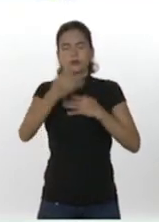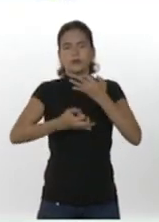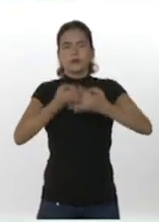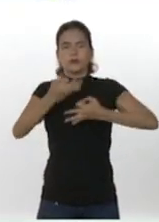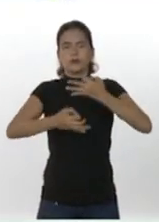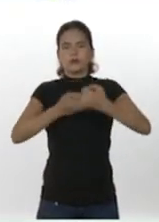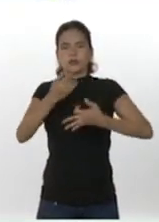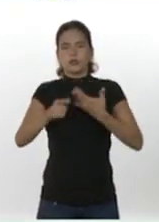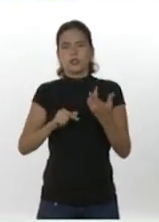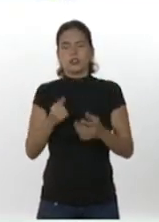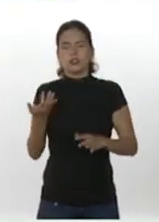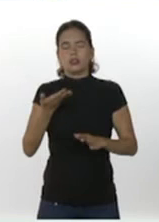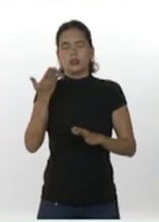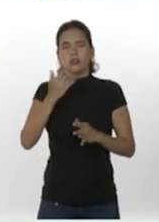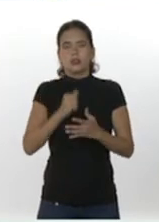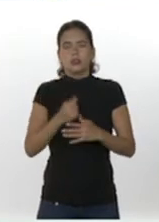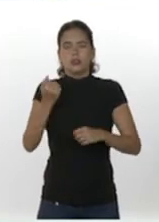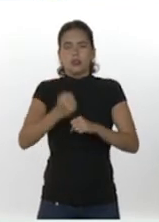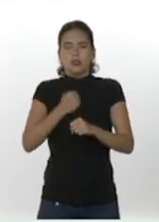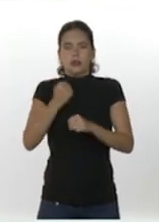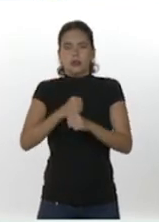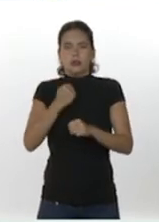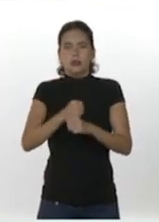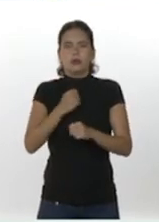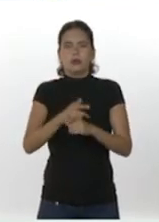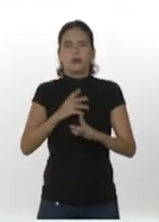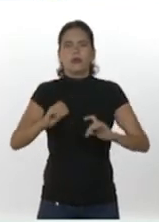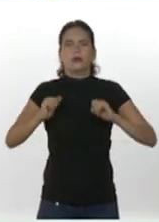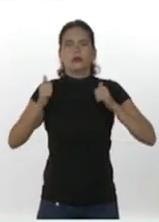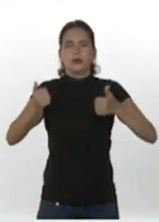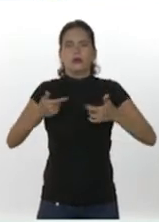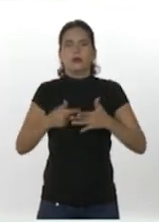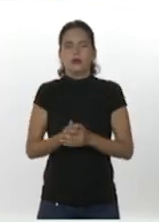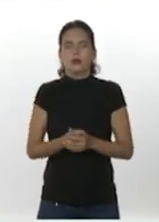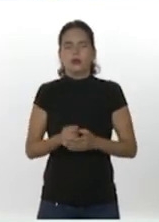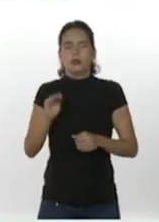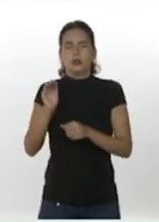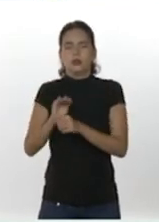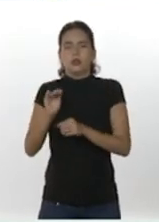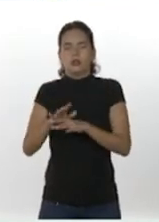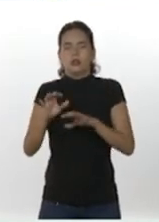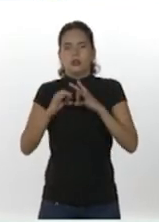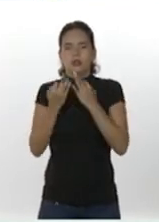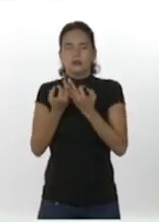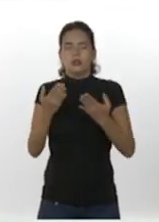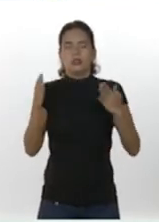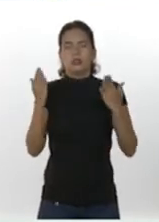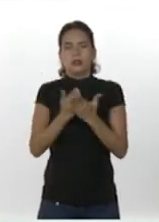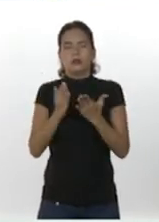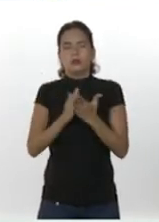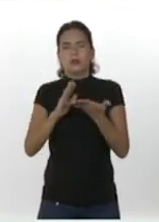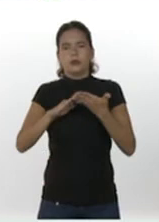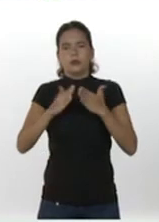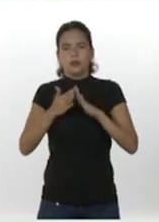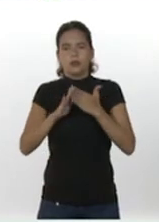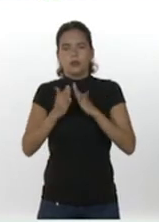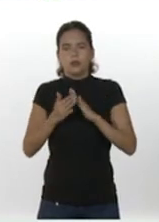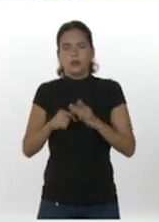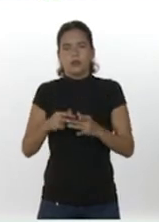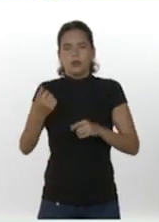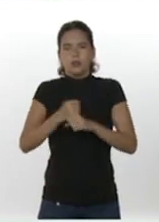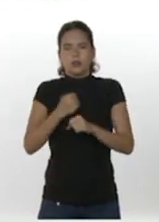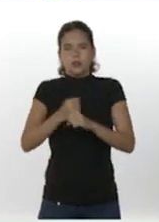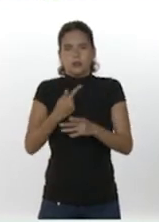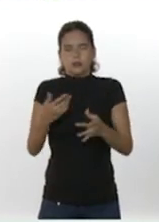explicado resulta imprescindible trabajar desde el principio lo que es la tríada familia, escuela y comunidad. El